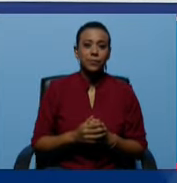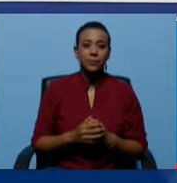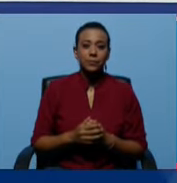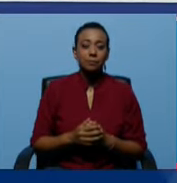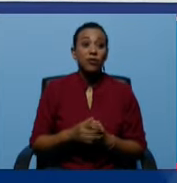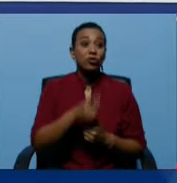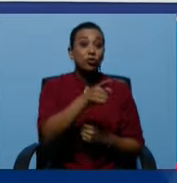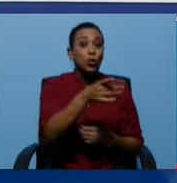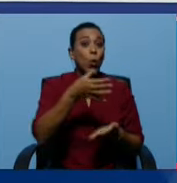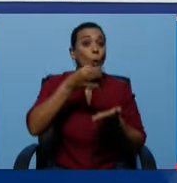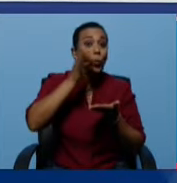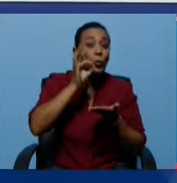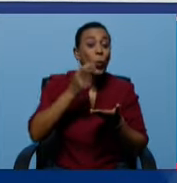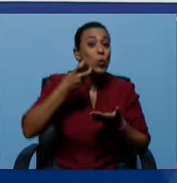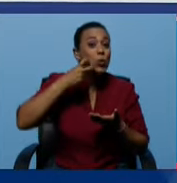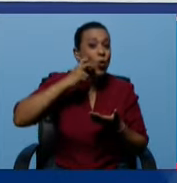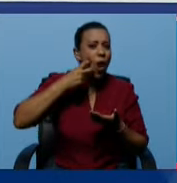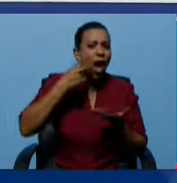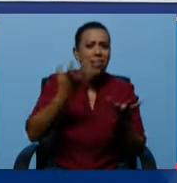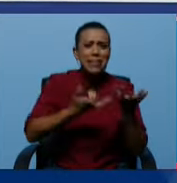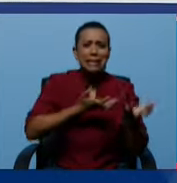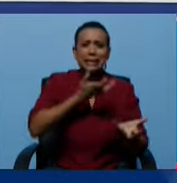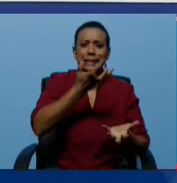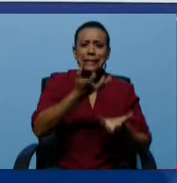Yo me estaba tomando un chocolate